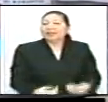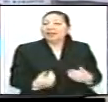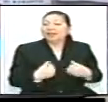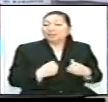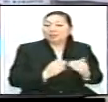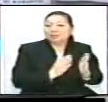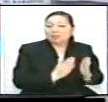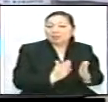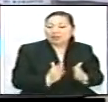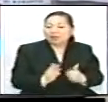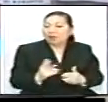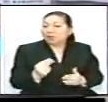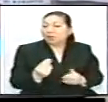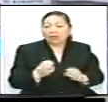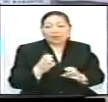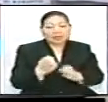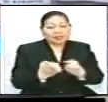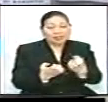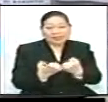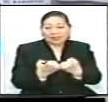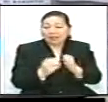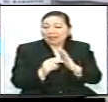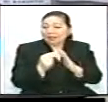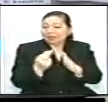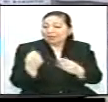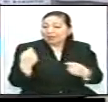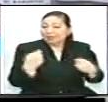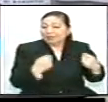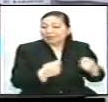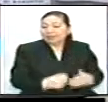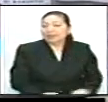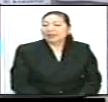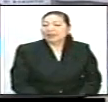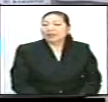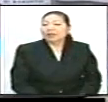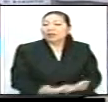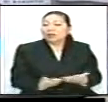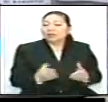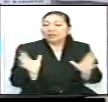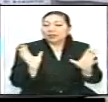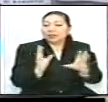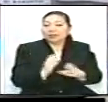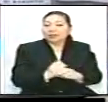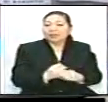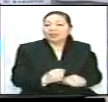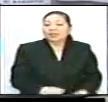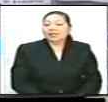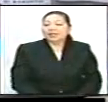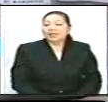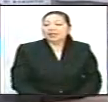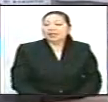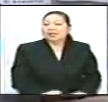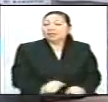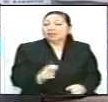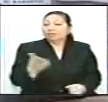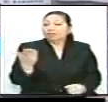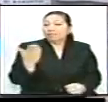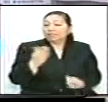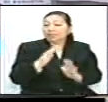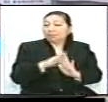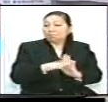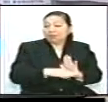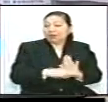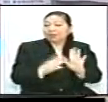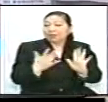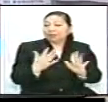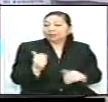adecuar no solamente las estadísticas, sino los niveles de ingreso a nuestra realidad concreta, porque si tú recibes menos de 10